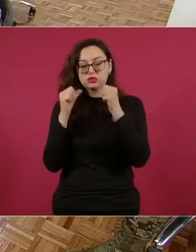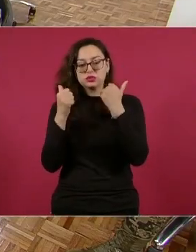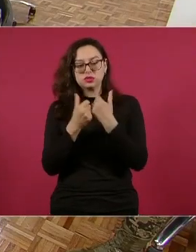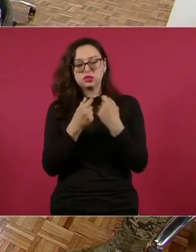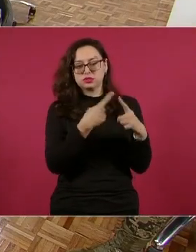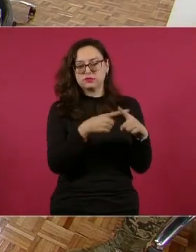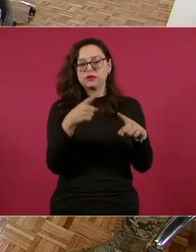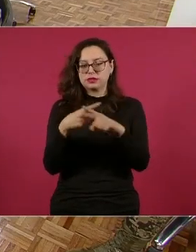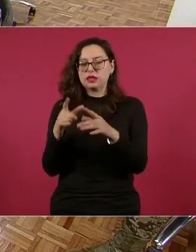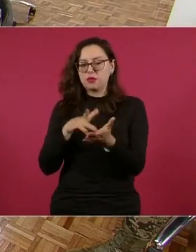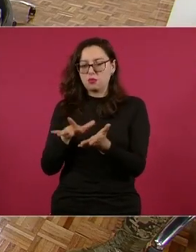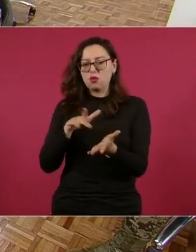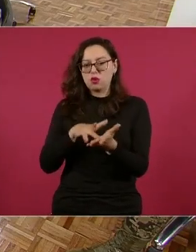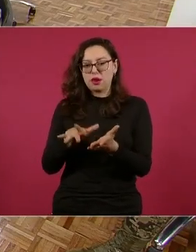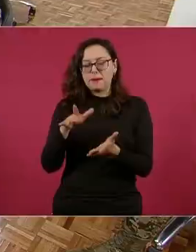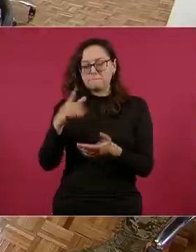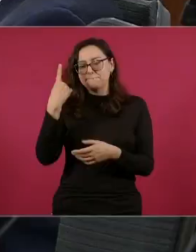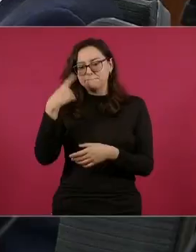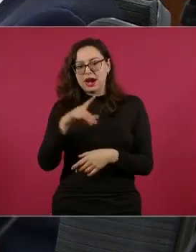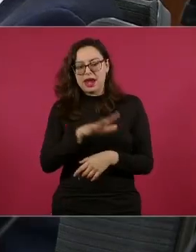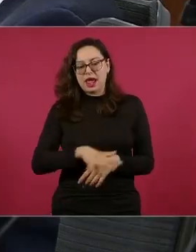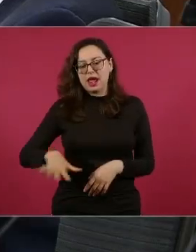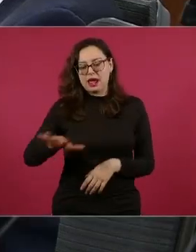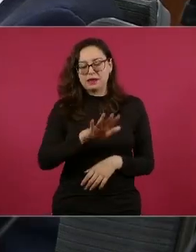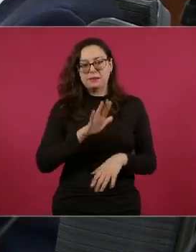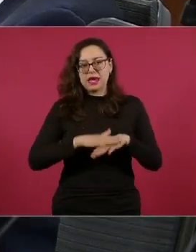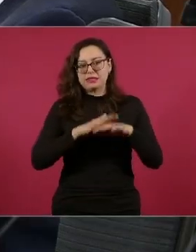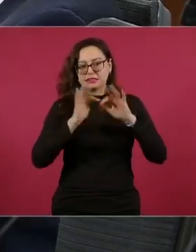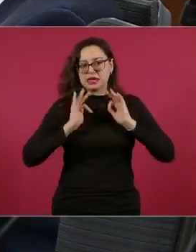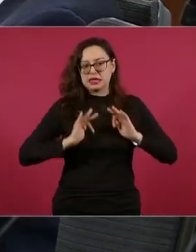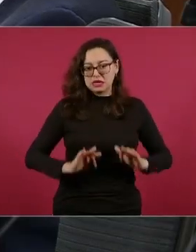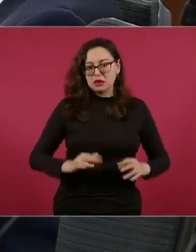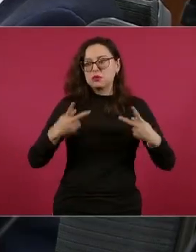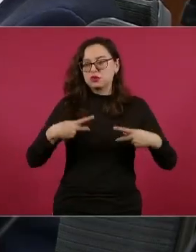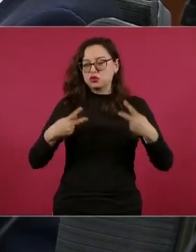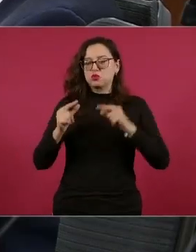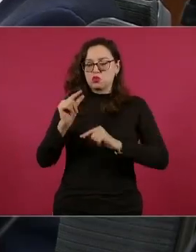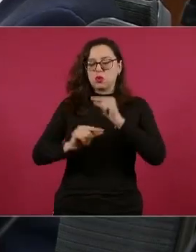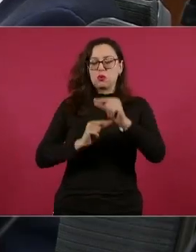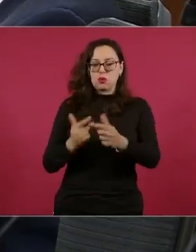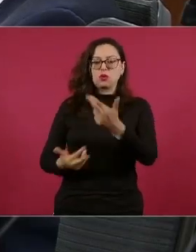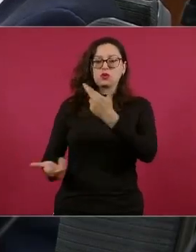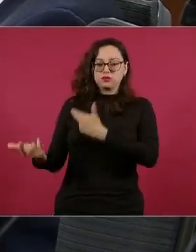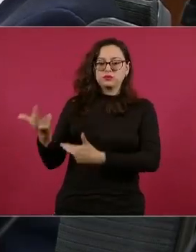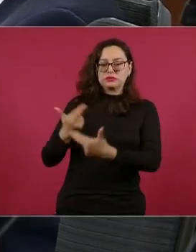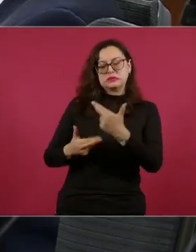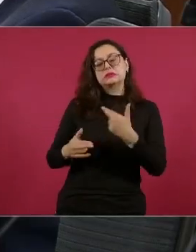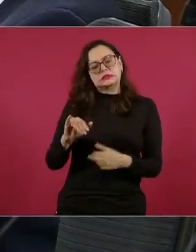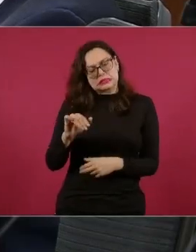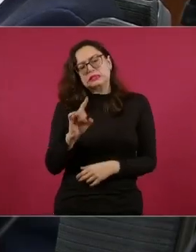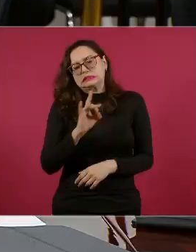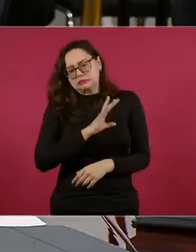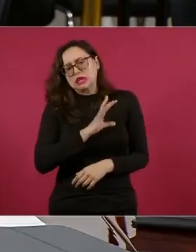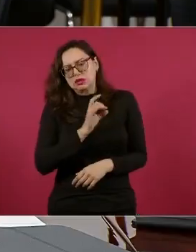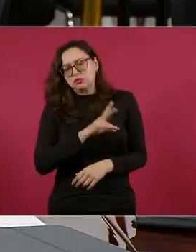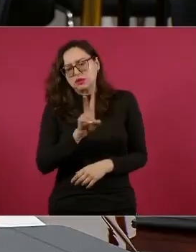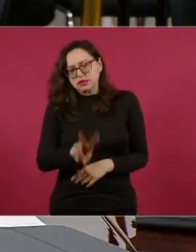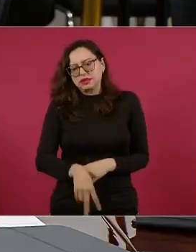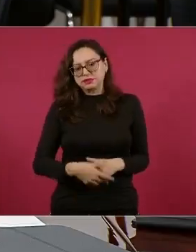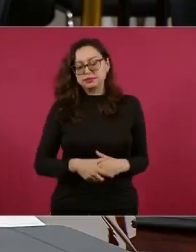civil apoyando. Pero está mucho más pacífico ahora y la gente ya está empezando a regresar, pero tienen miedo por los grupos